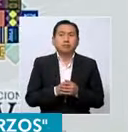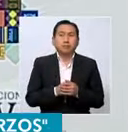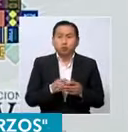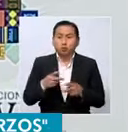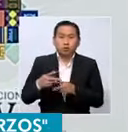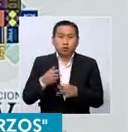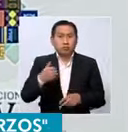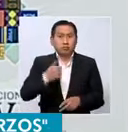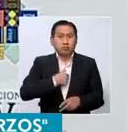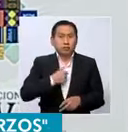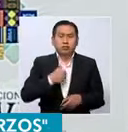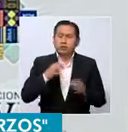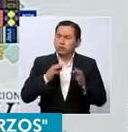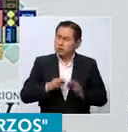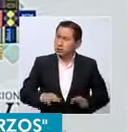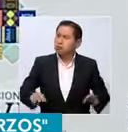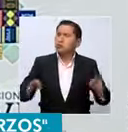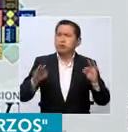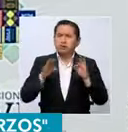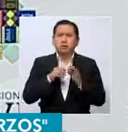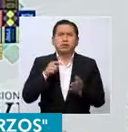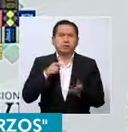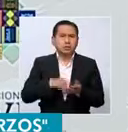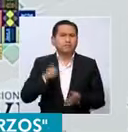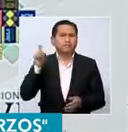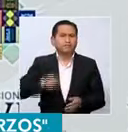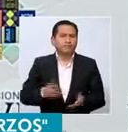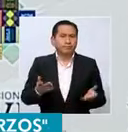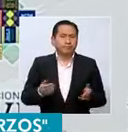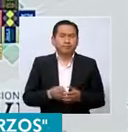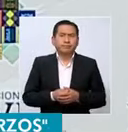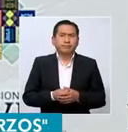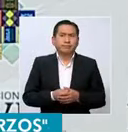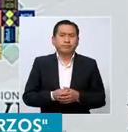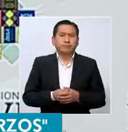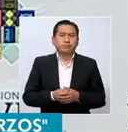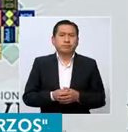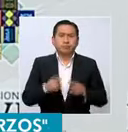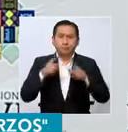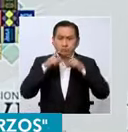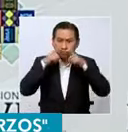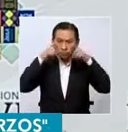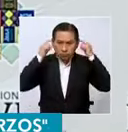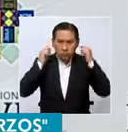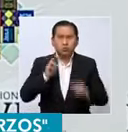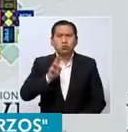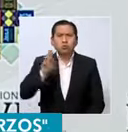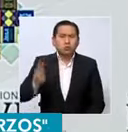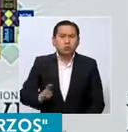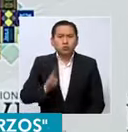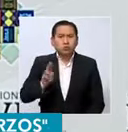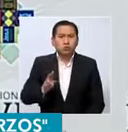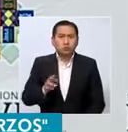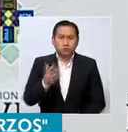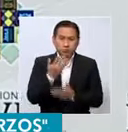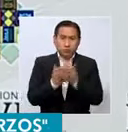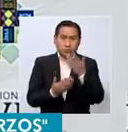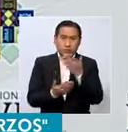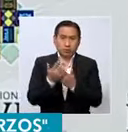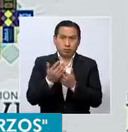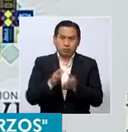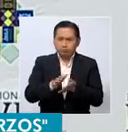es un elemento importantísimo el uso de barbijo el lavado de